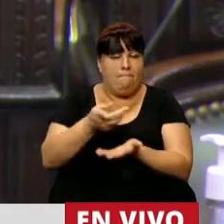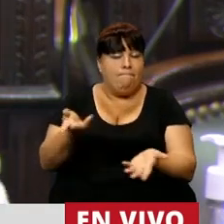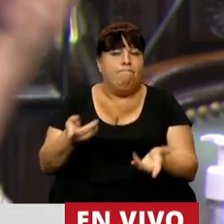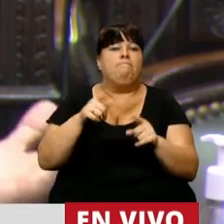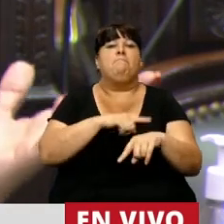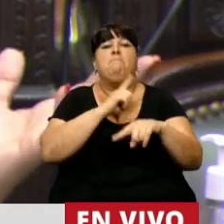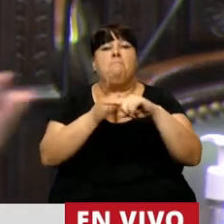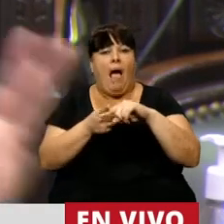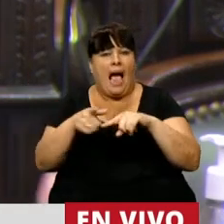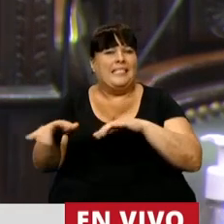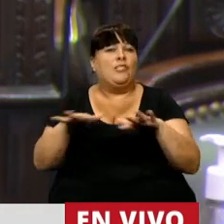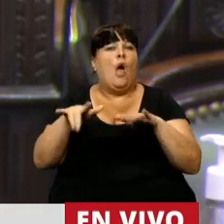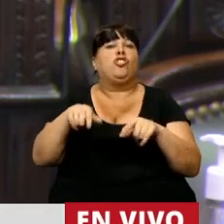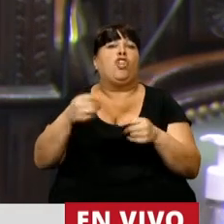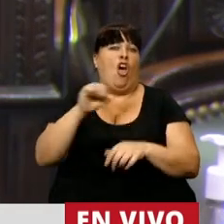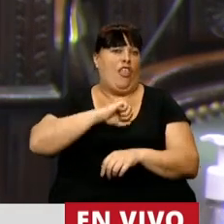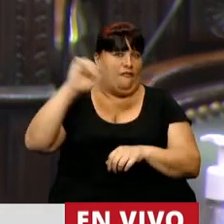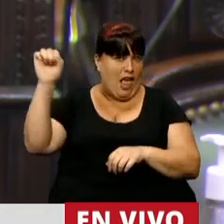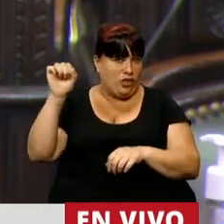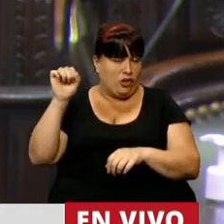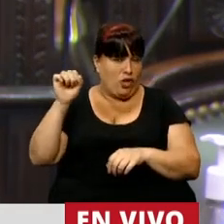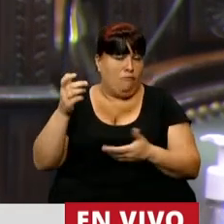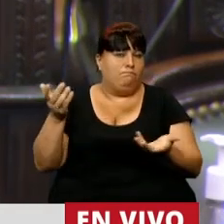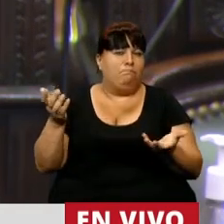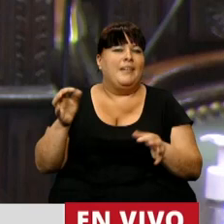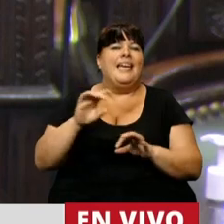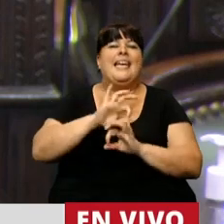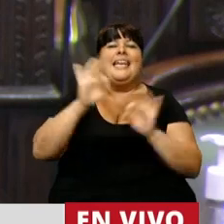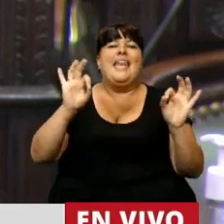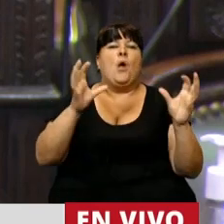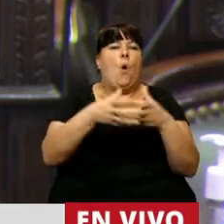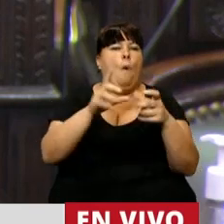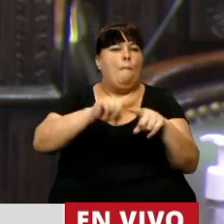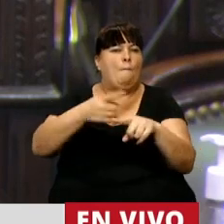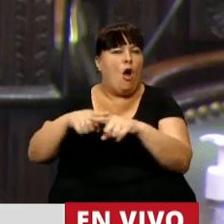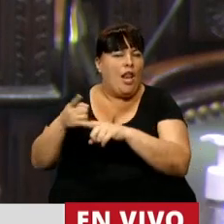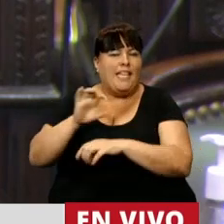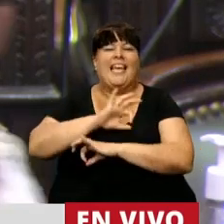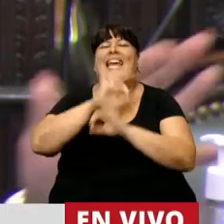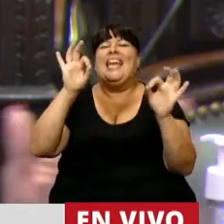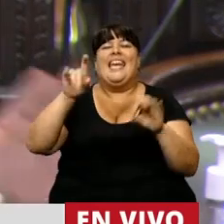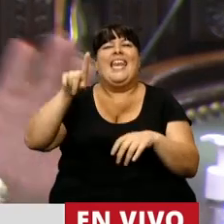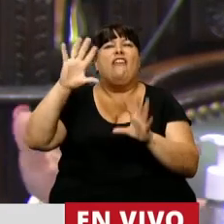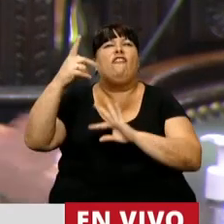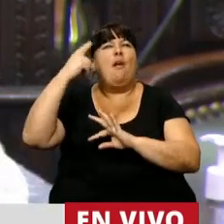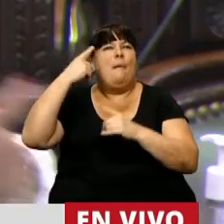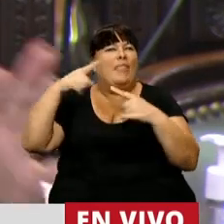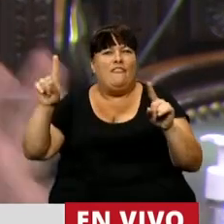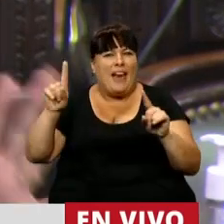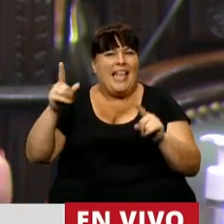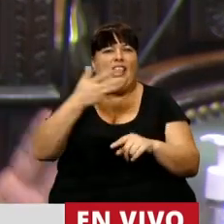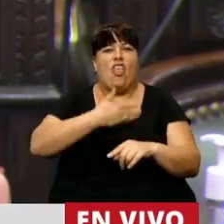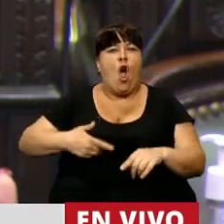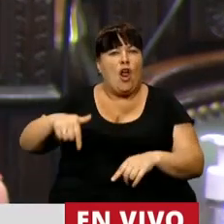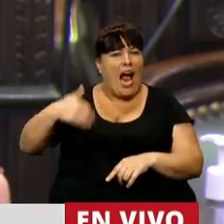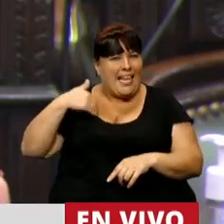un contexto inflacionario que ningún partido político ni cualquier ideología que gobernó